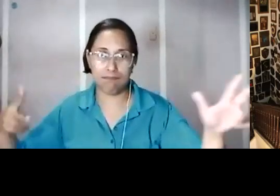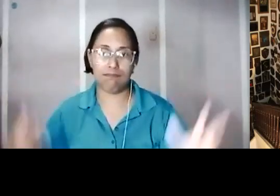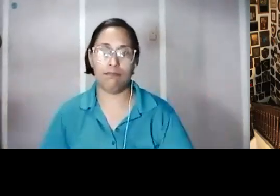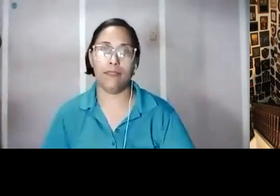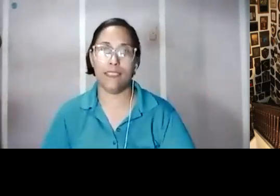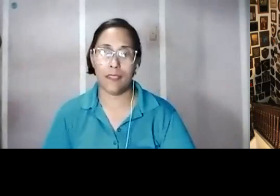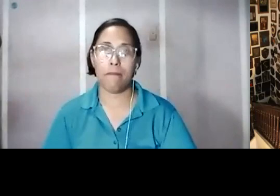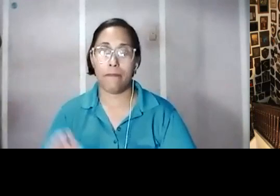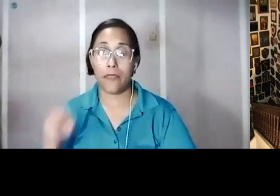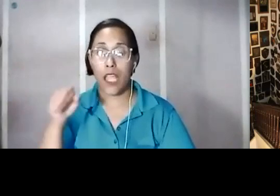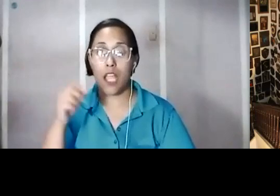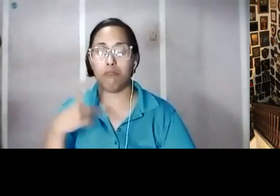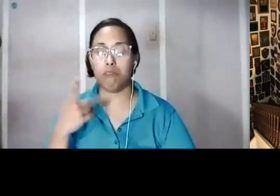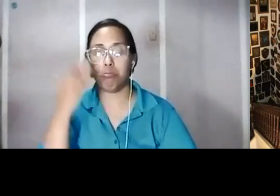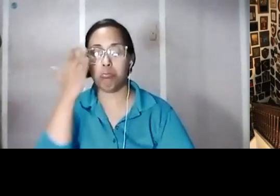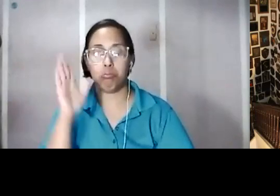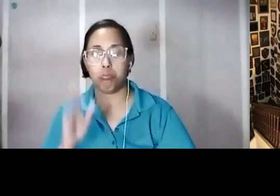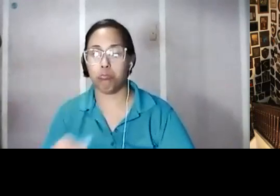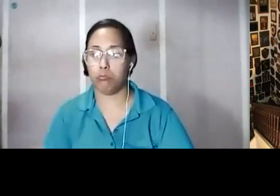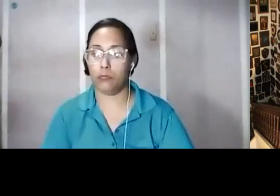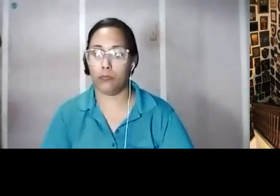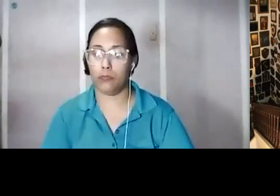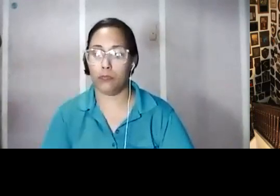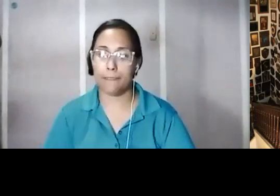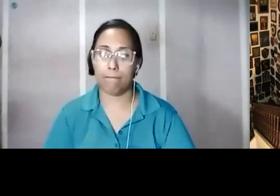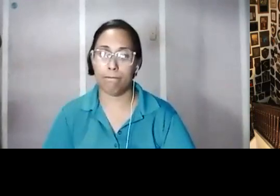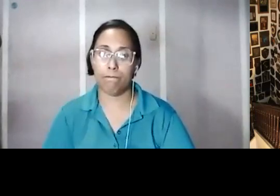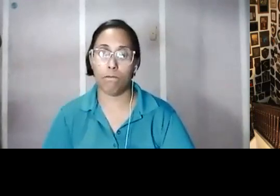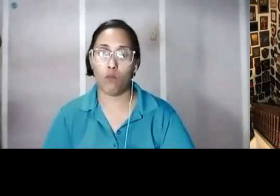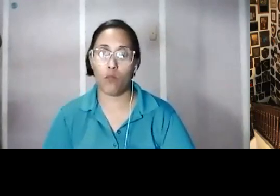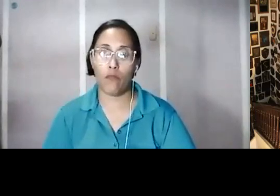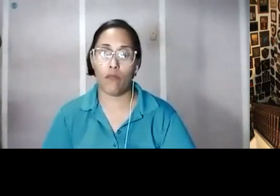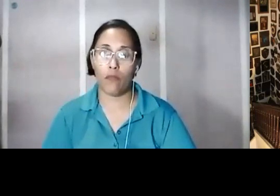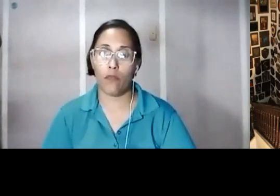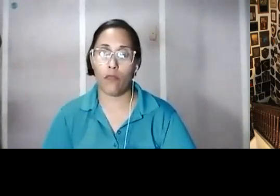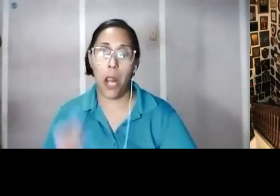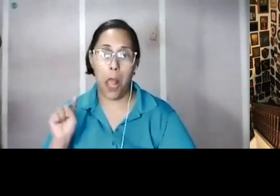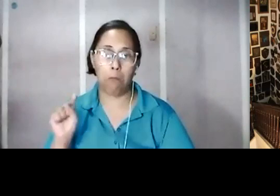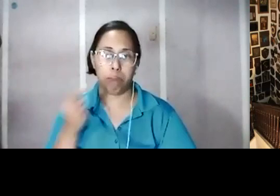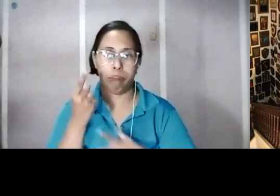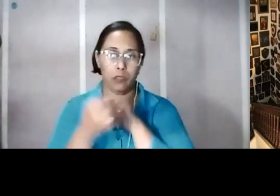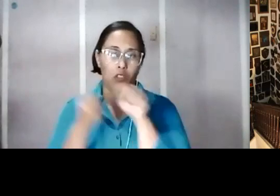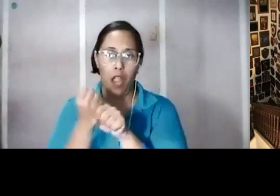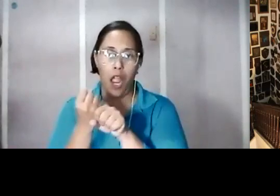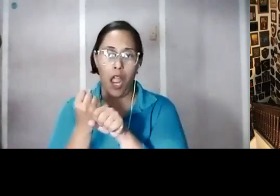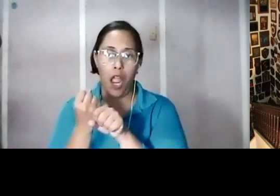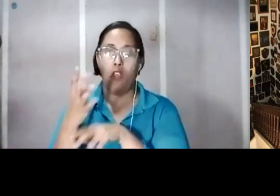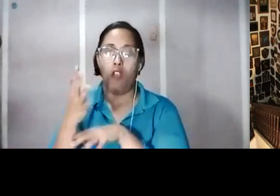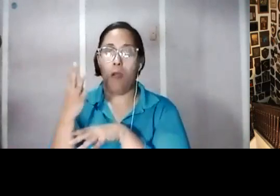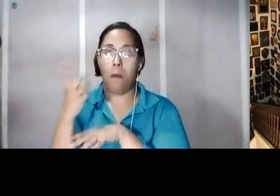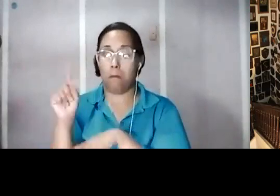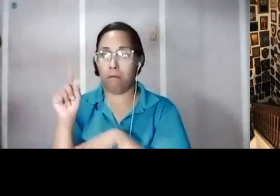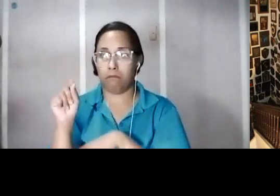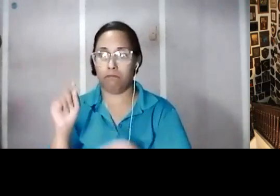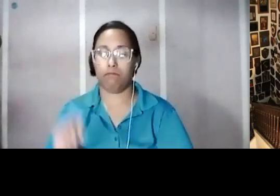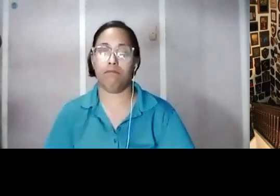ese dato no lo sabía, no lo sabía. Sí, Porque sí. yo estoy en las primeras décadas del siglo XX. No, lo sé, lo